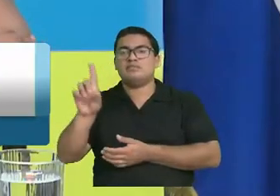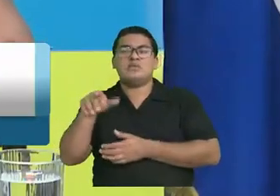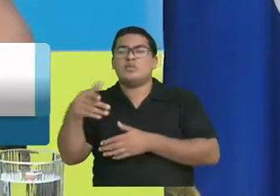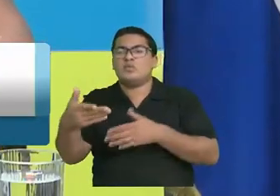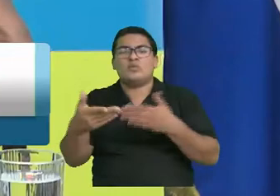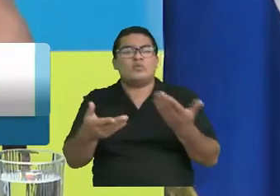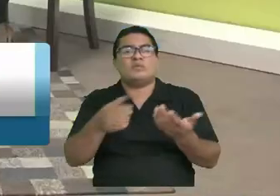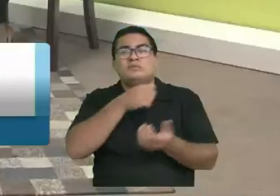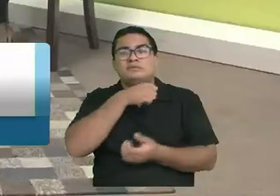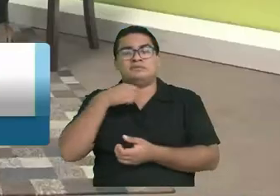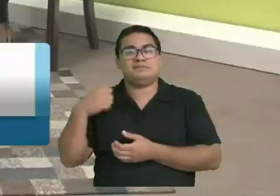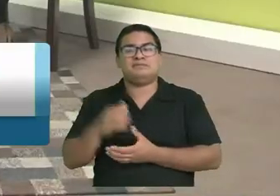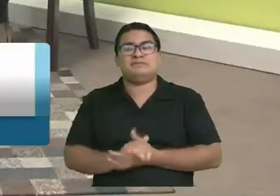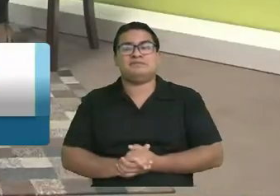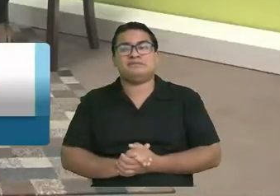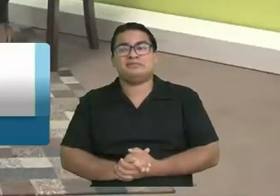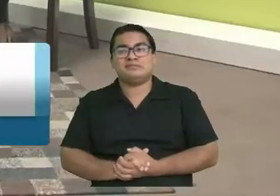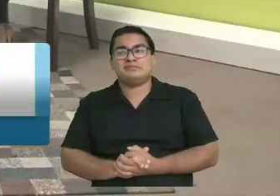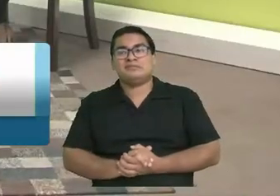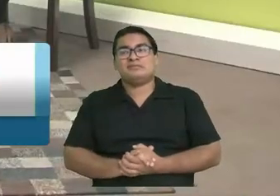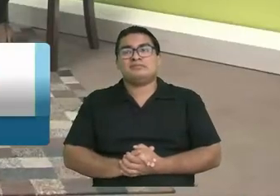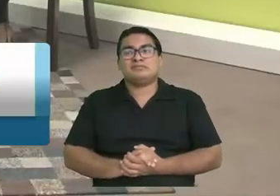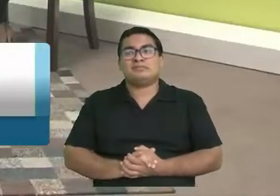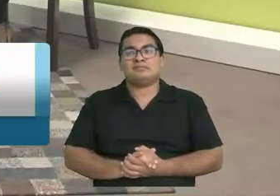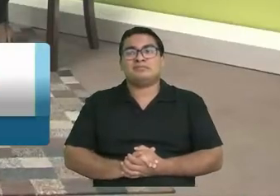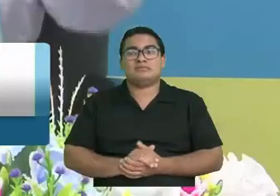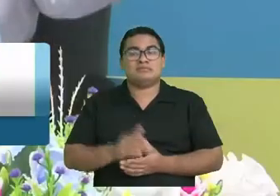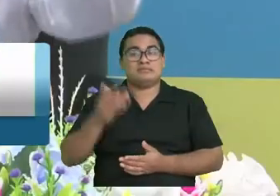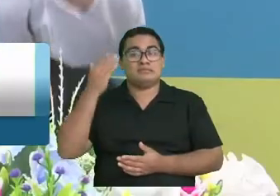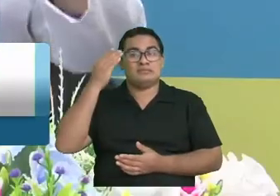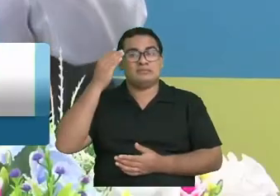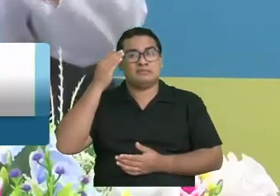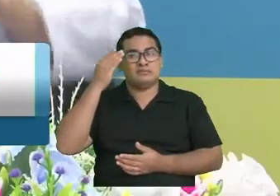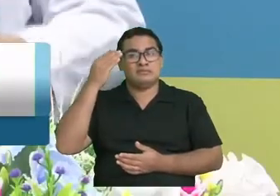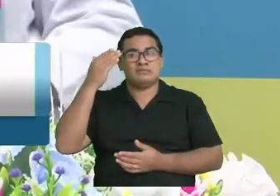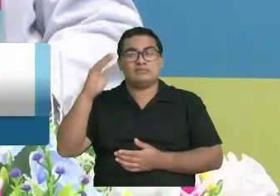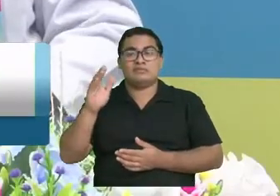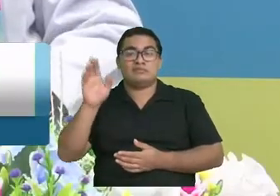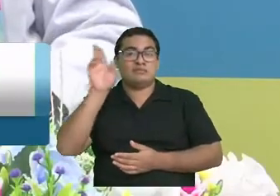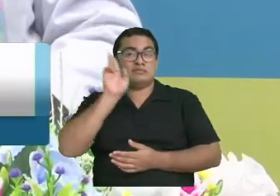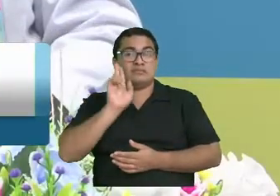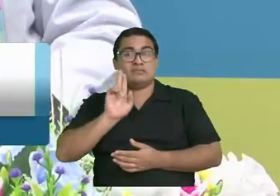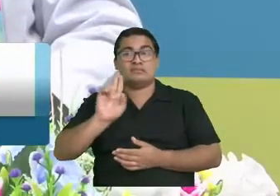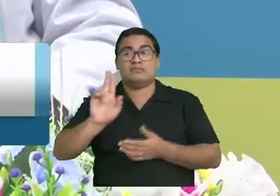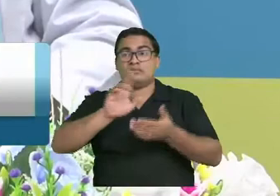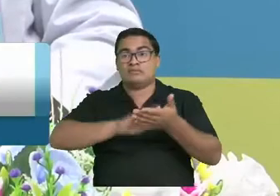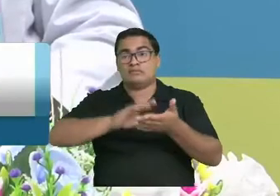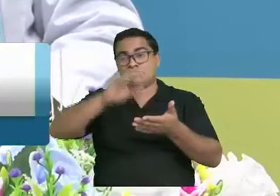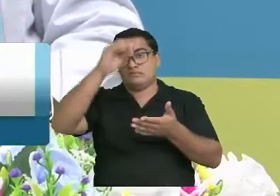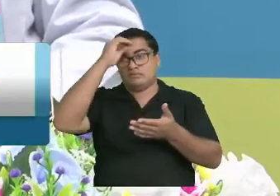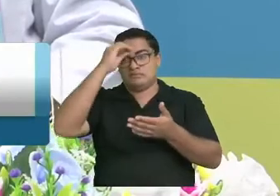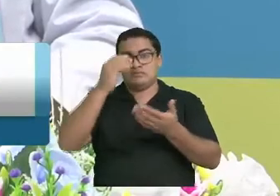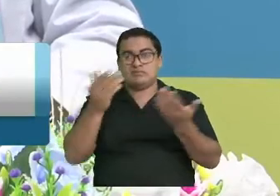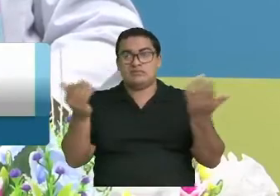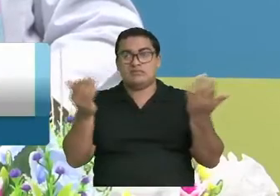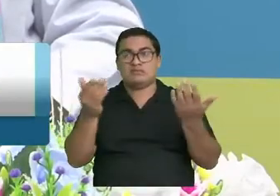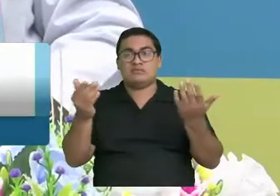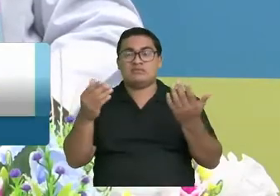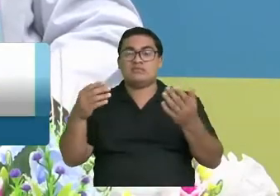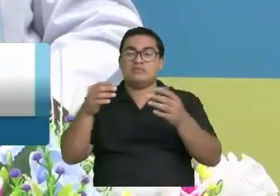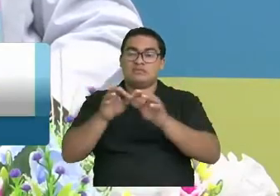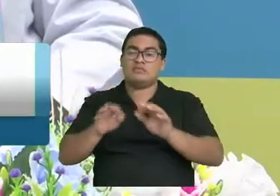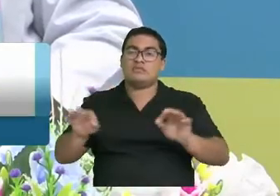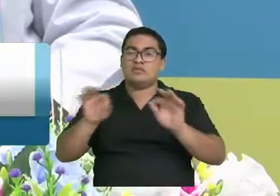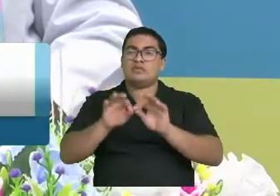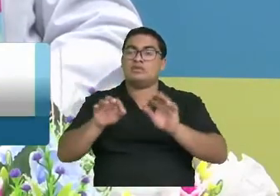pruebas se hace? Claro que sí. Sin embargo, sabemos, desde la universidad aprendimos que la anamnesis, la historia